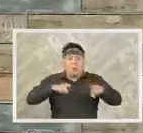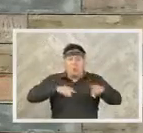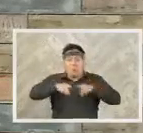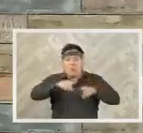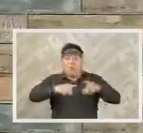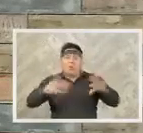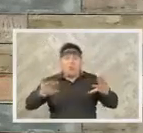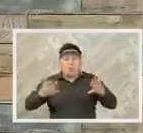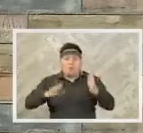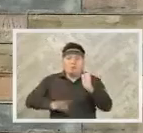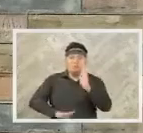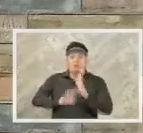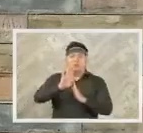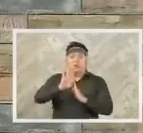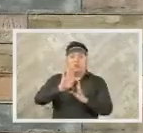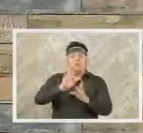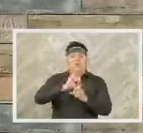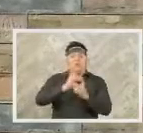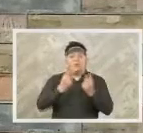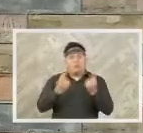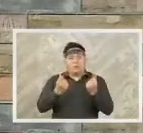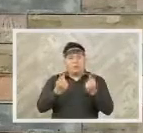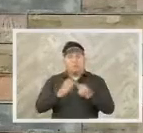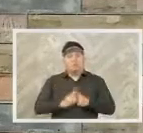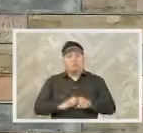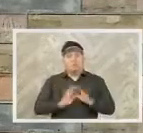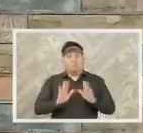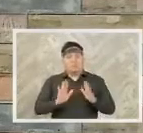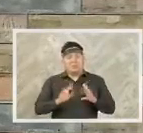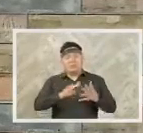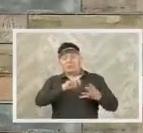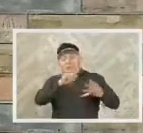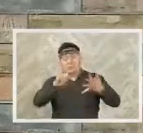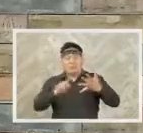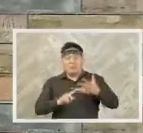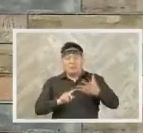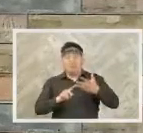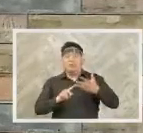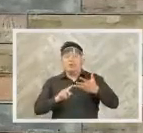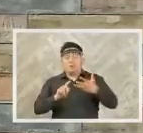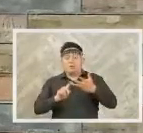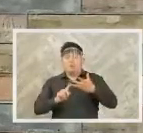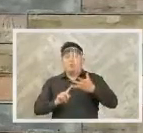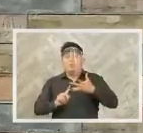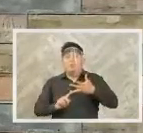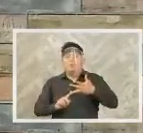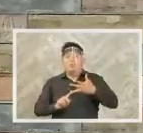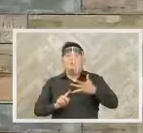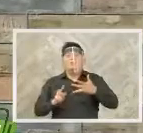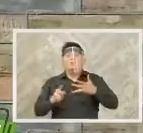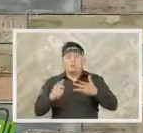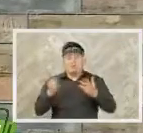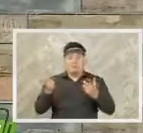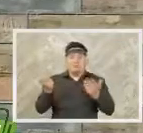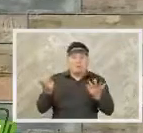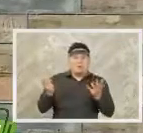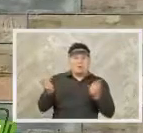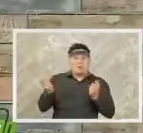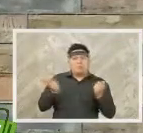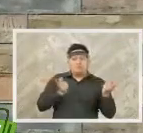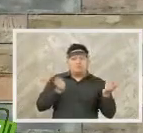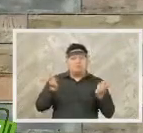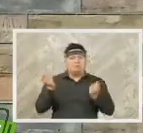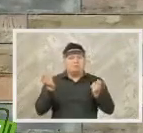el desarrollo económico. Y en un segundo momento abordaremos la cuarta línea estratégica, denominada